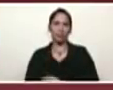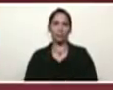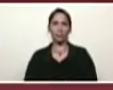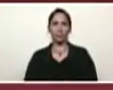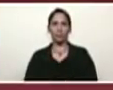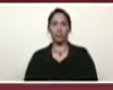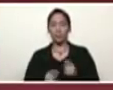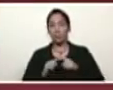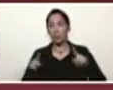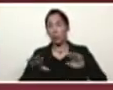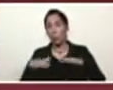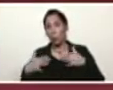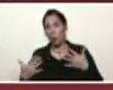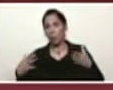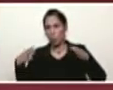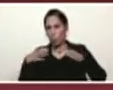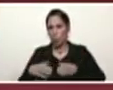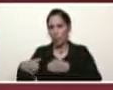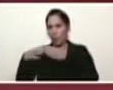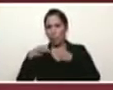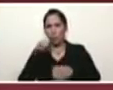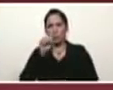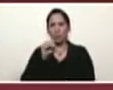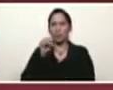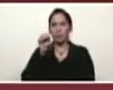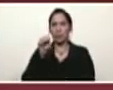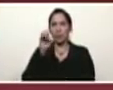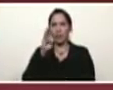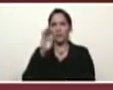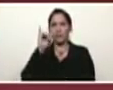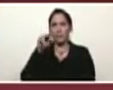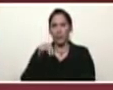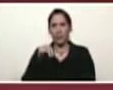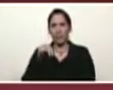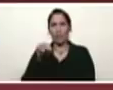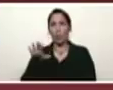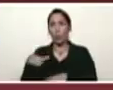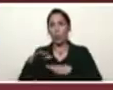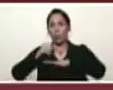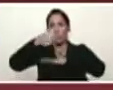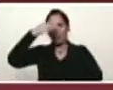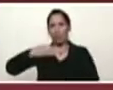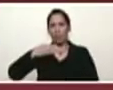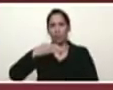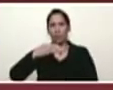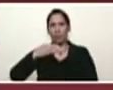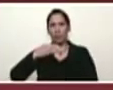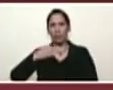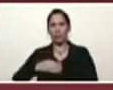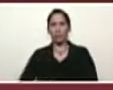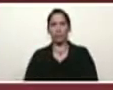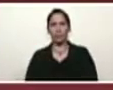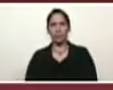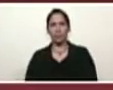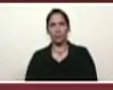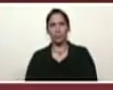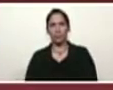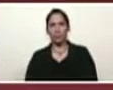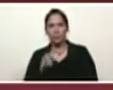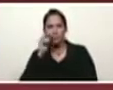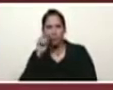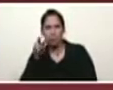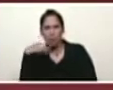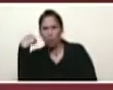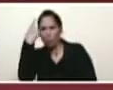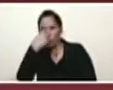Pero cuando los comandos del SEBIN, cuando los tenientes, capitanes y sargentos vieron el